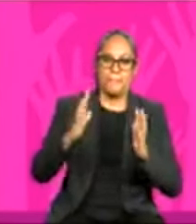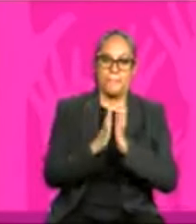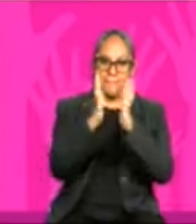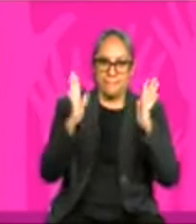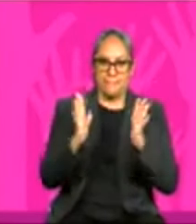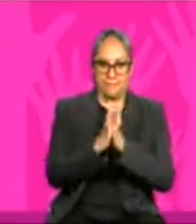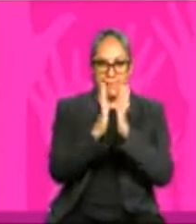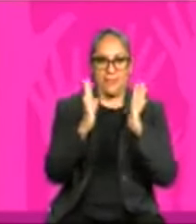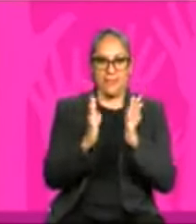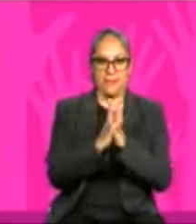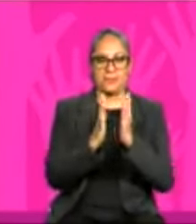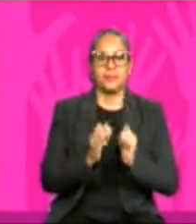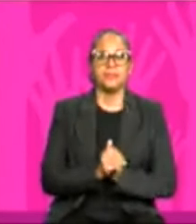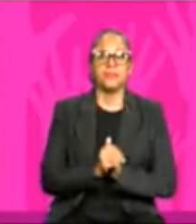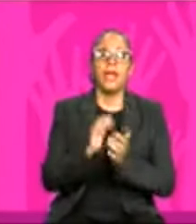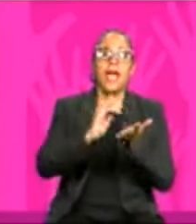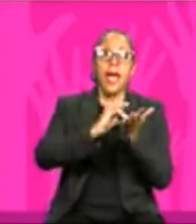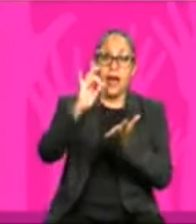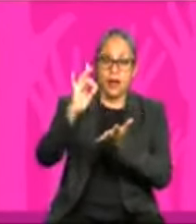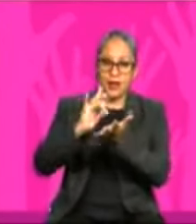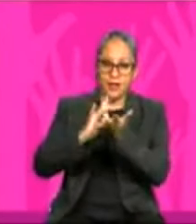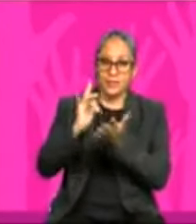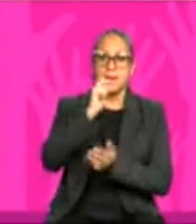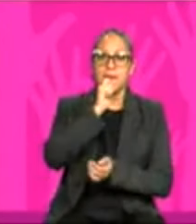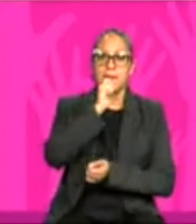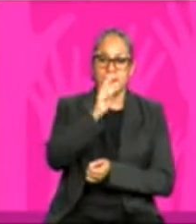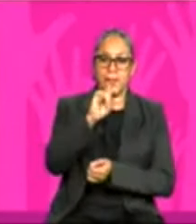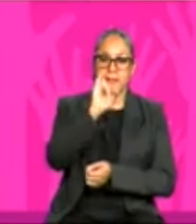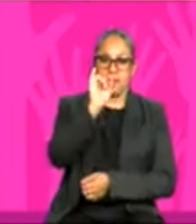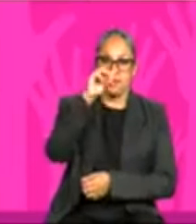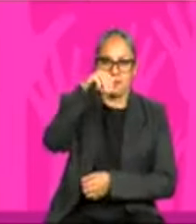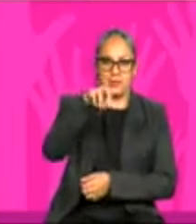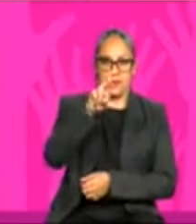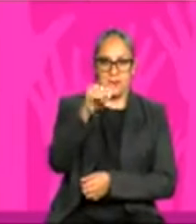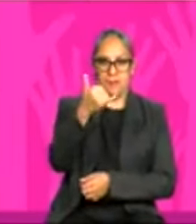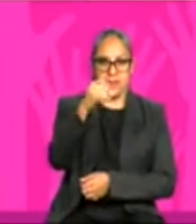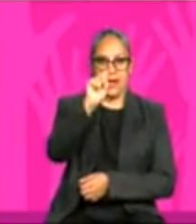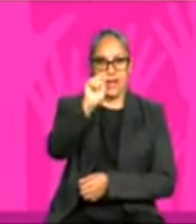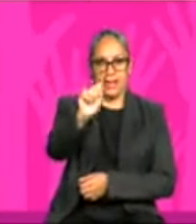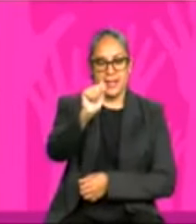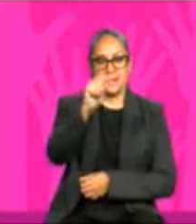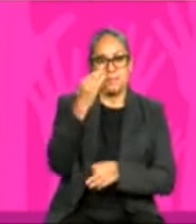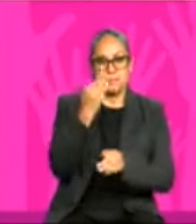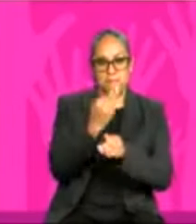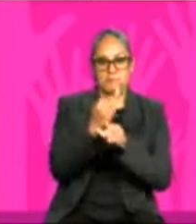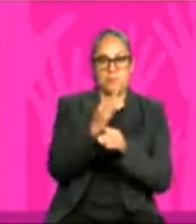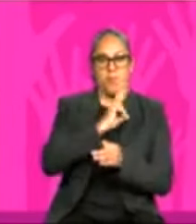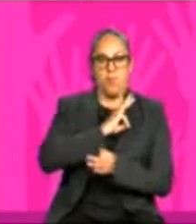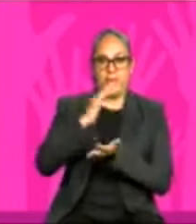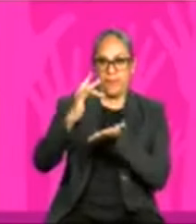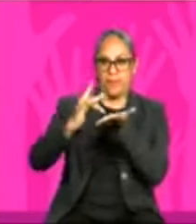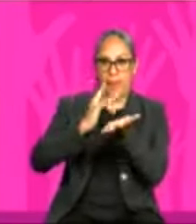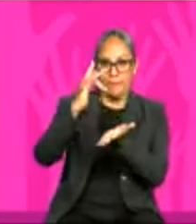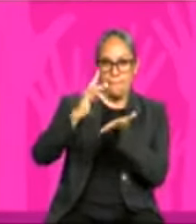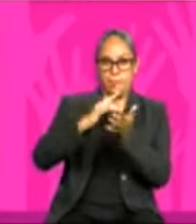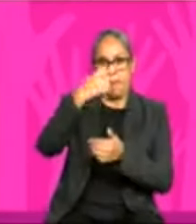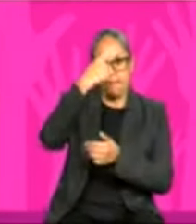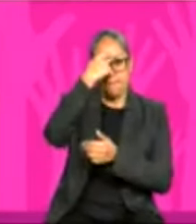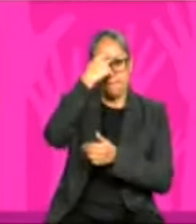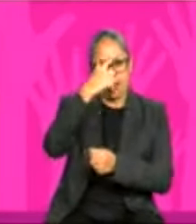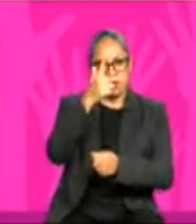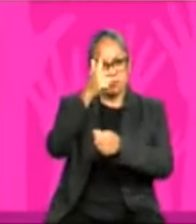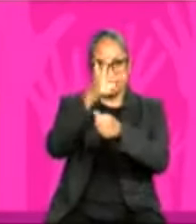ejercicio democrático. Agradecemos al Instituto Morelense de Radio y Televisión por las facilidades para la producción y la transmisión